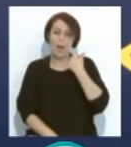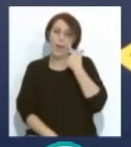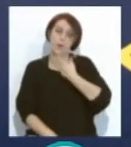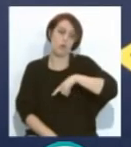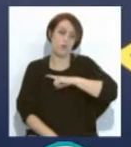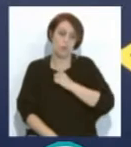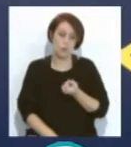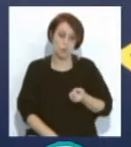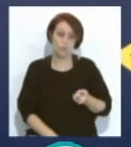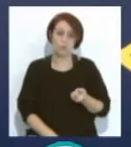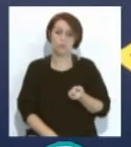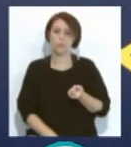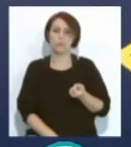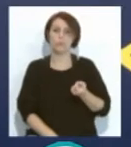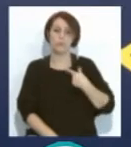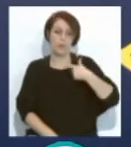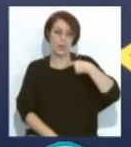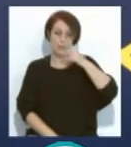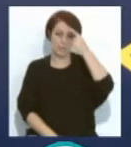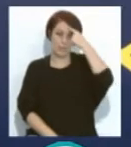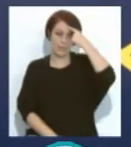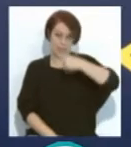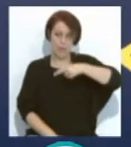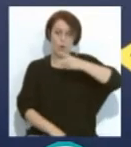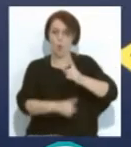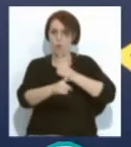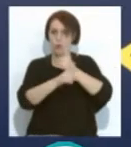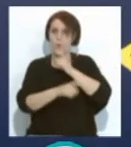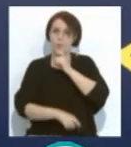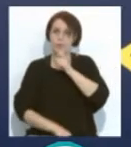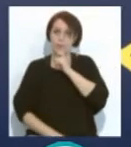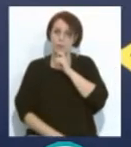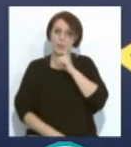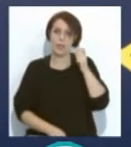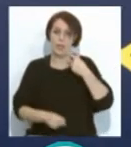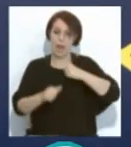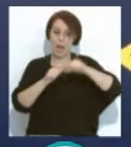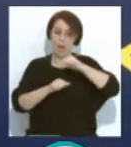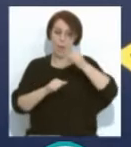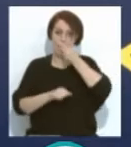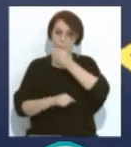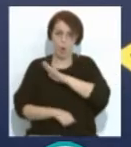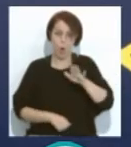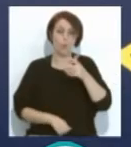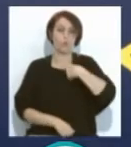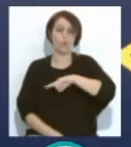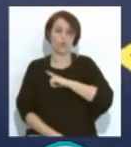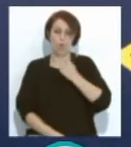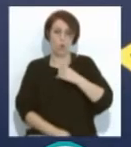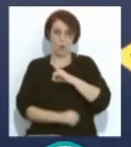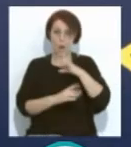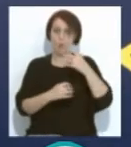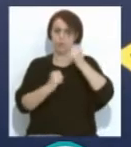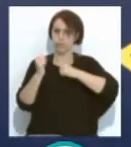obviamente que tenemos, somos conscientes de que es un rival muy difícil, que es de los mejores de la liga y obviamente que vamos a ir a